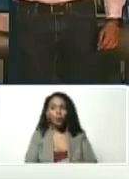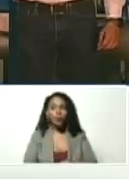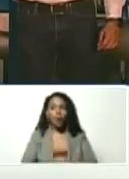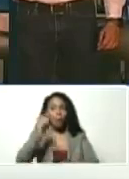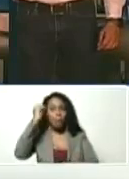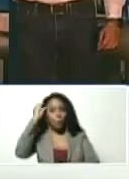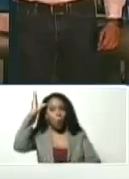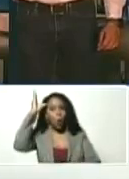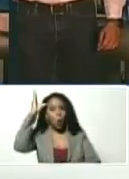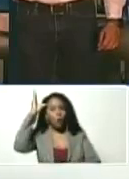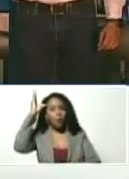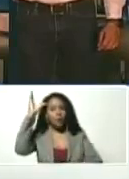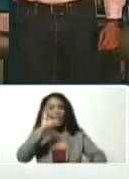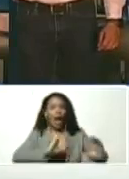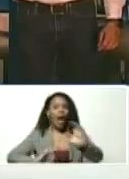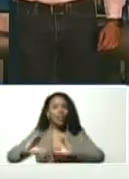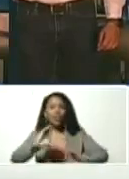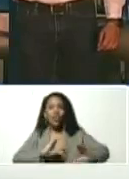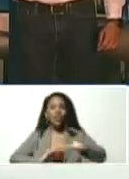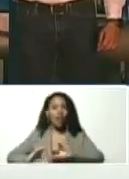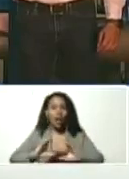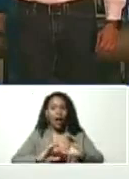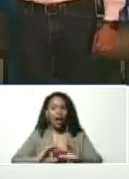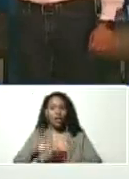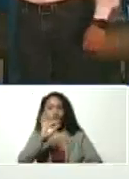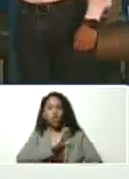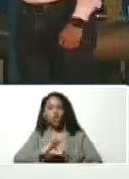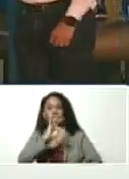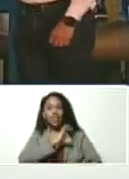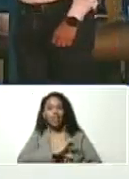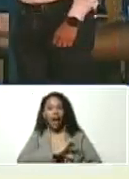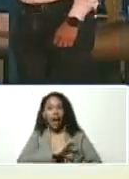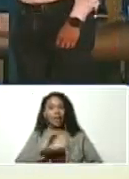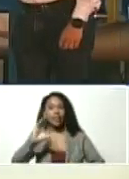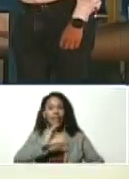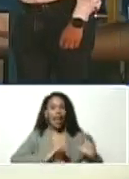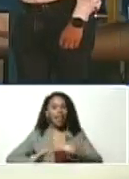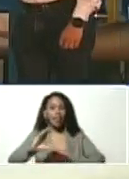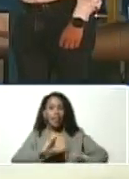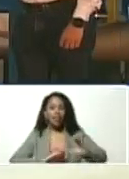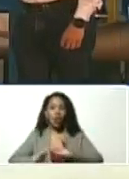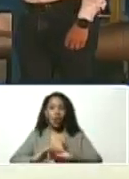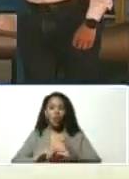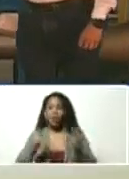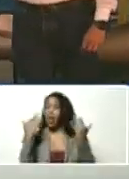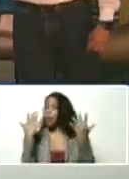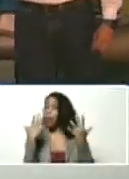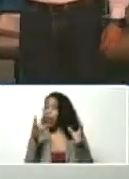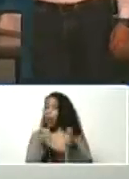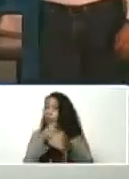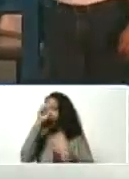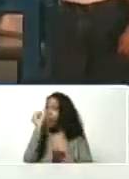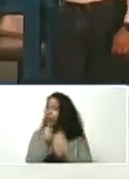capacidad de dirección científica, es el socialismo científico, de manos de la clase